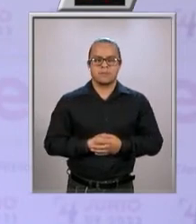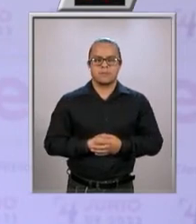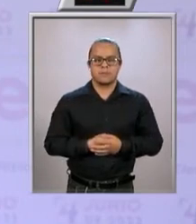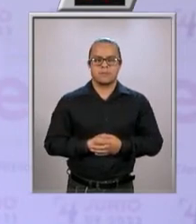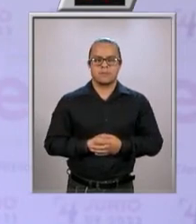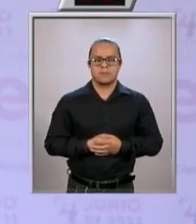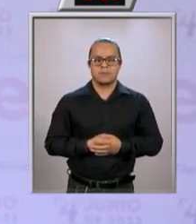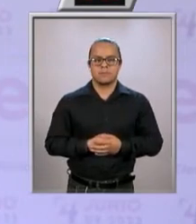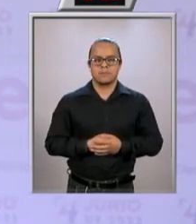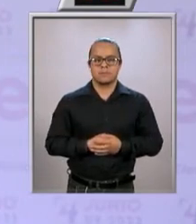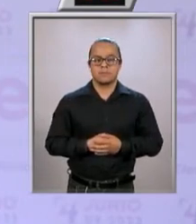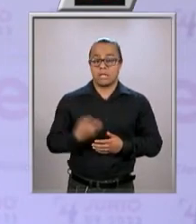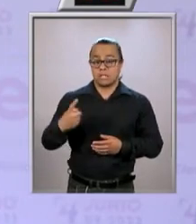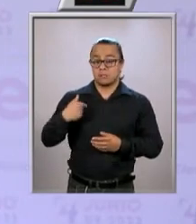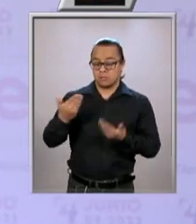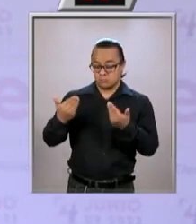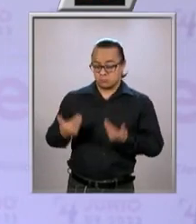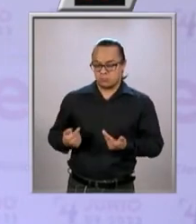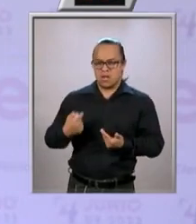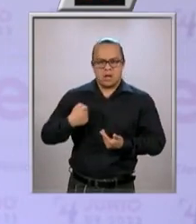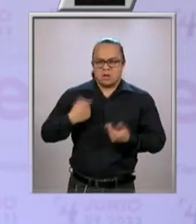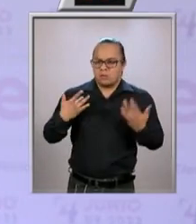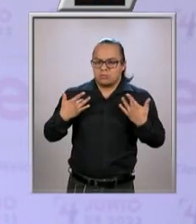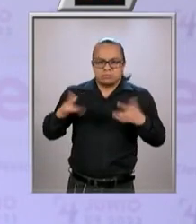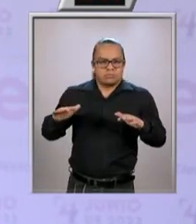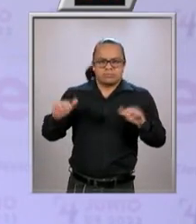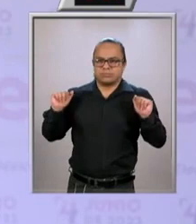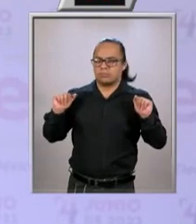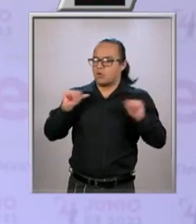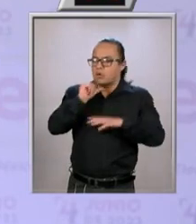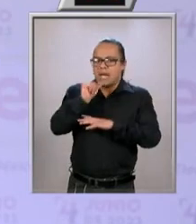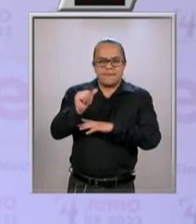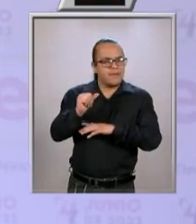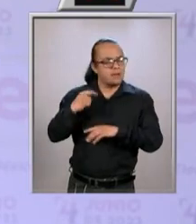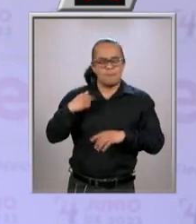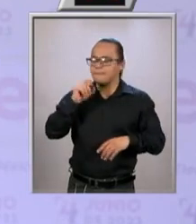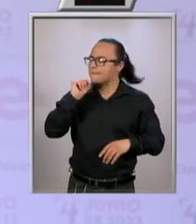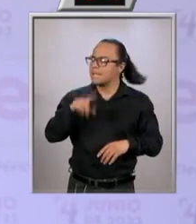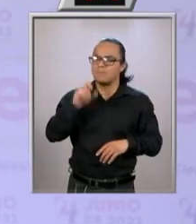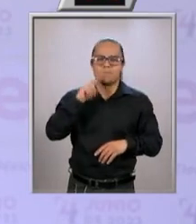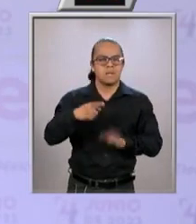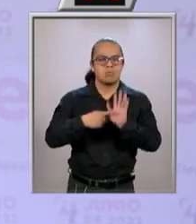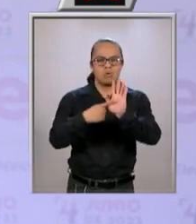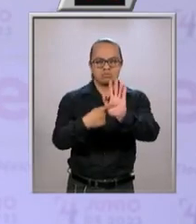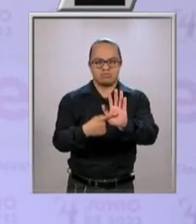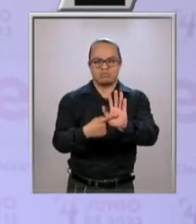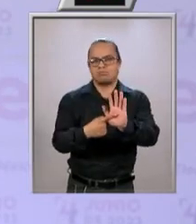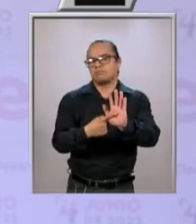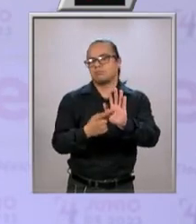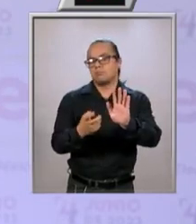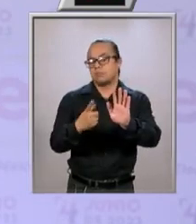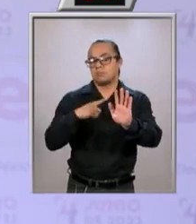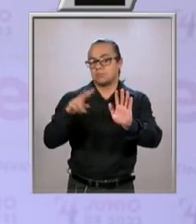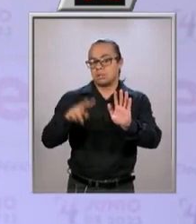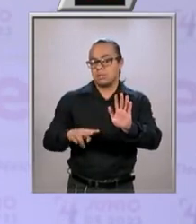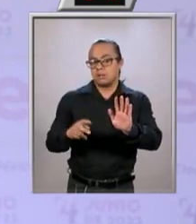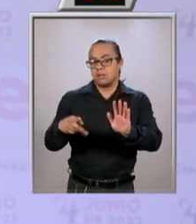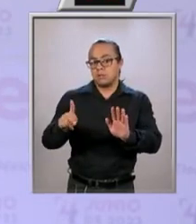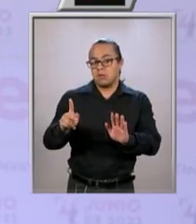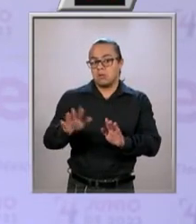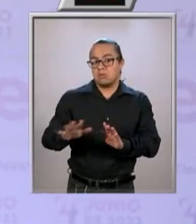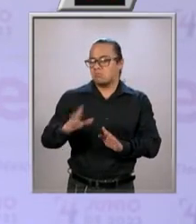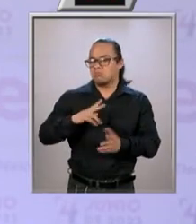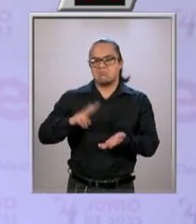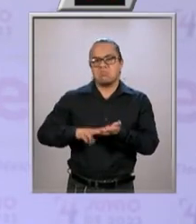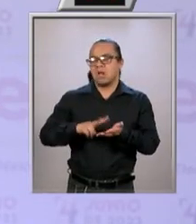pues no ha pasado nada y yo insisto y digo demuéstrelo pero no sé no